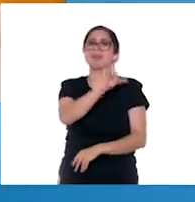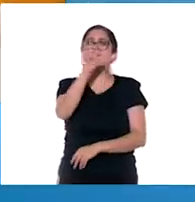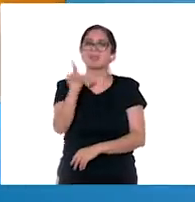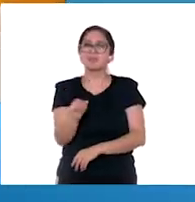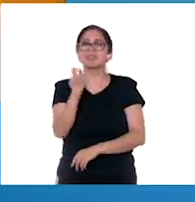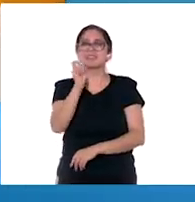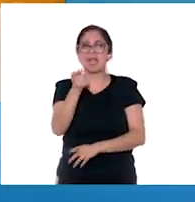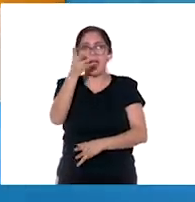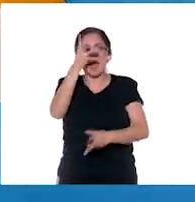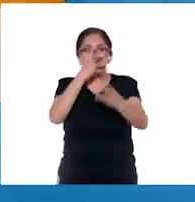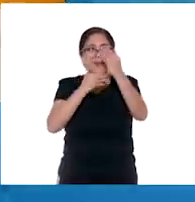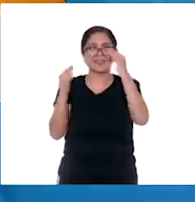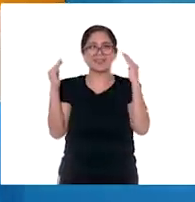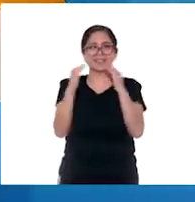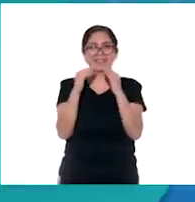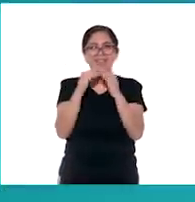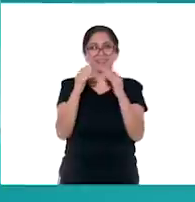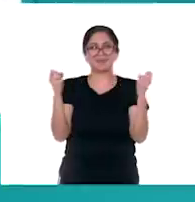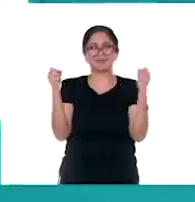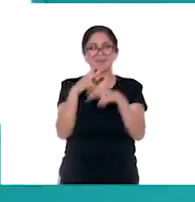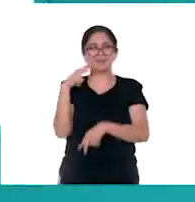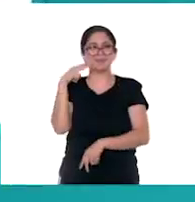en Aprende en Casa. ¡Hasta pronto!